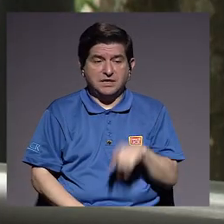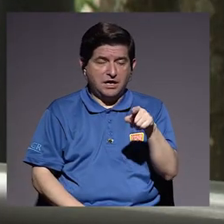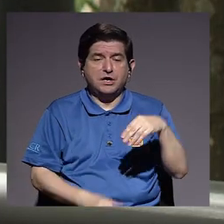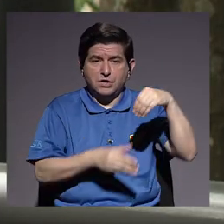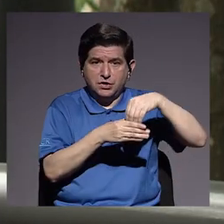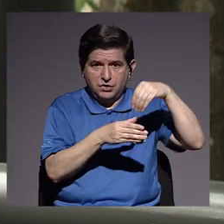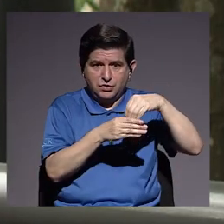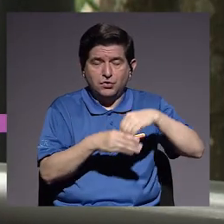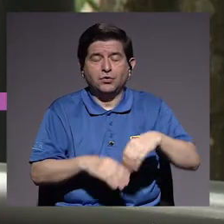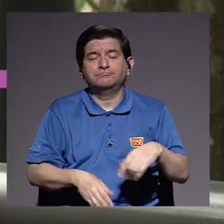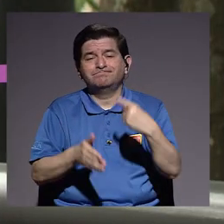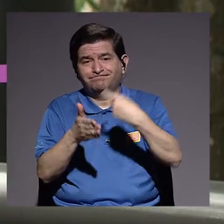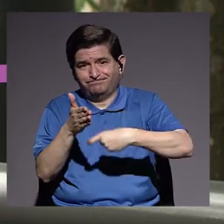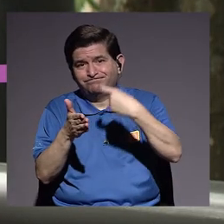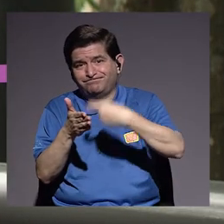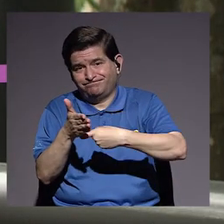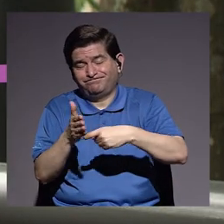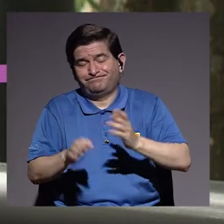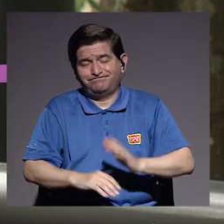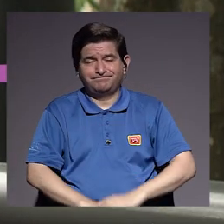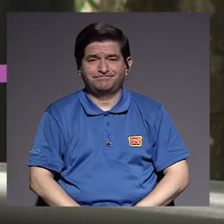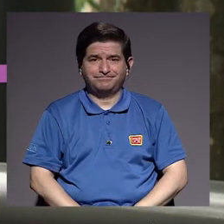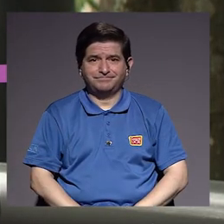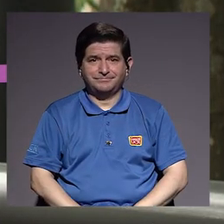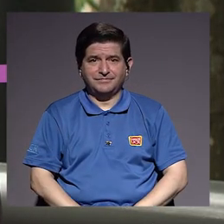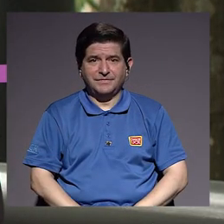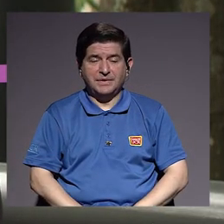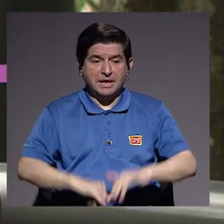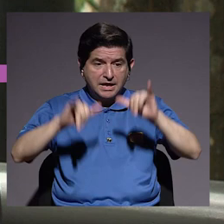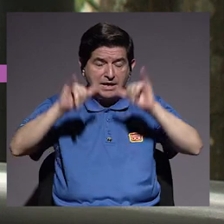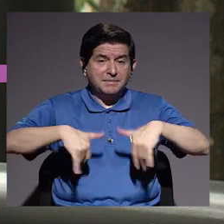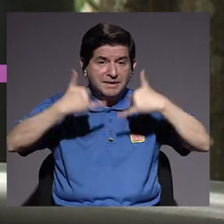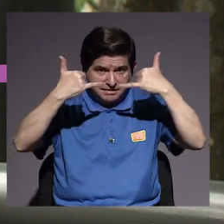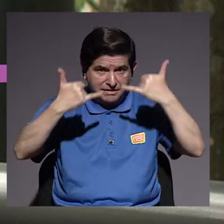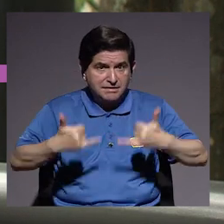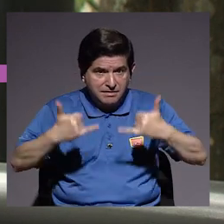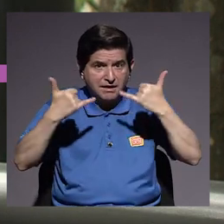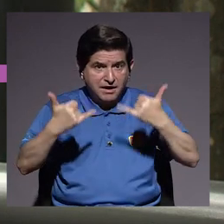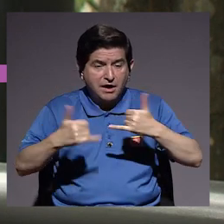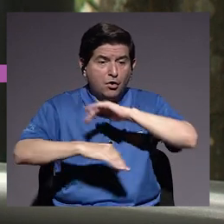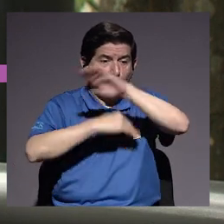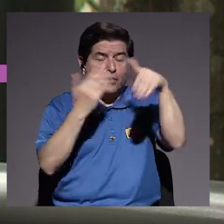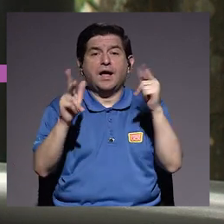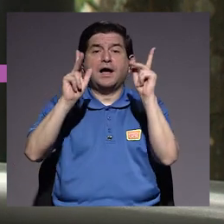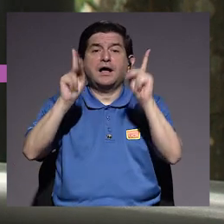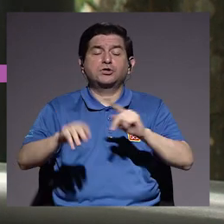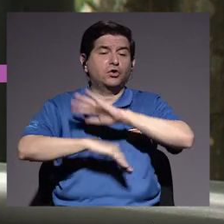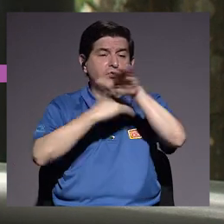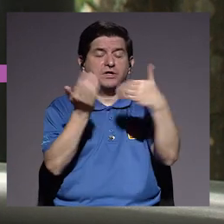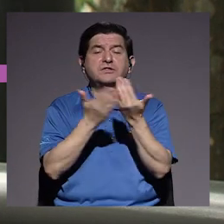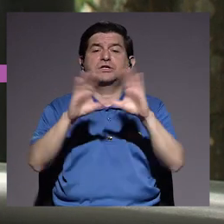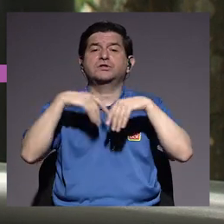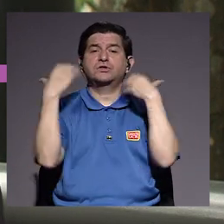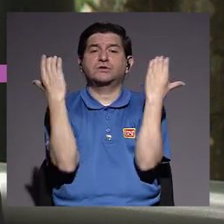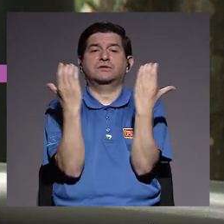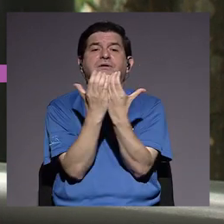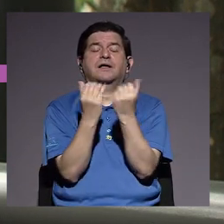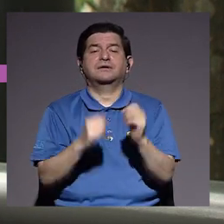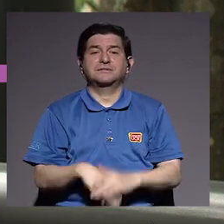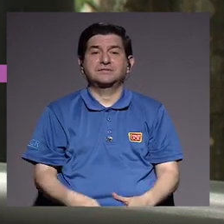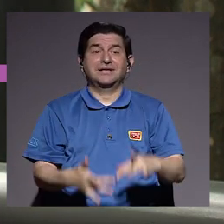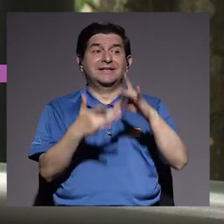¿no? Y nos sostiene en este momento a todas las personas de todas las clases, ¿no? Especialmente las personas más